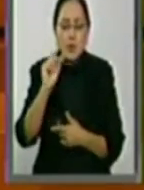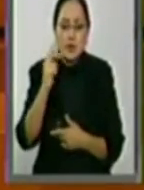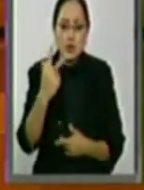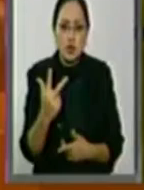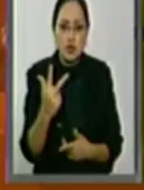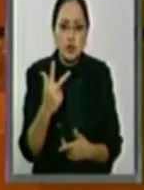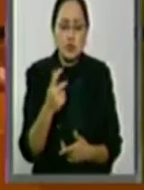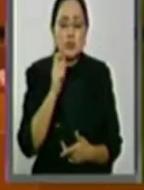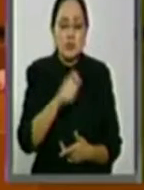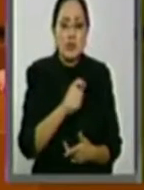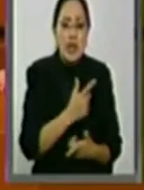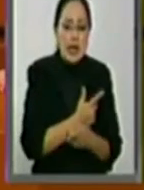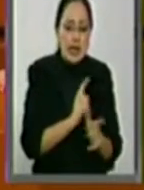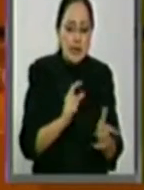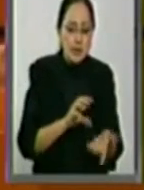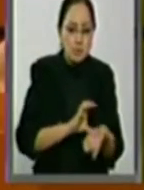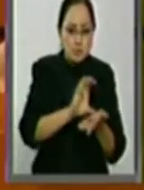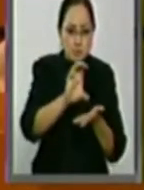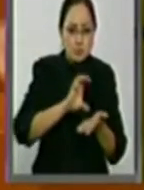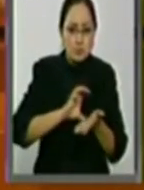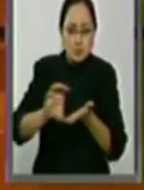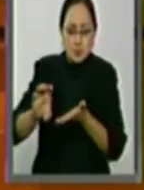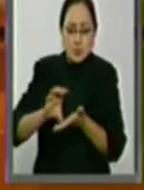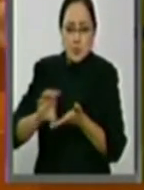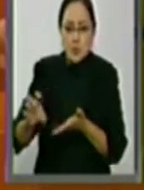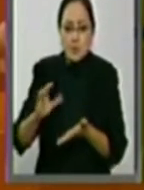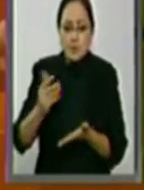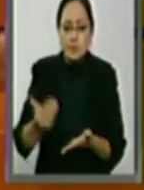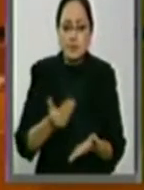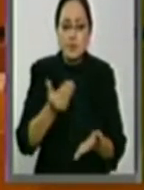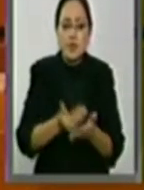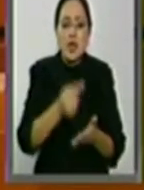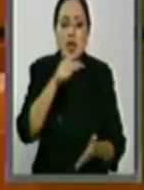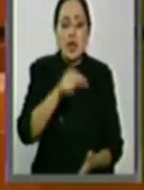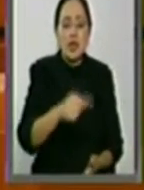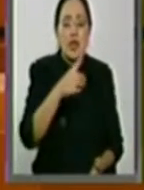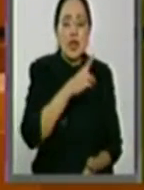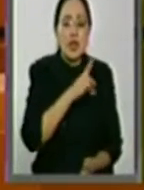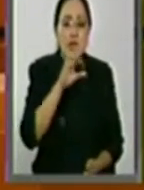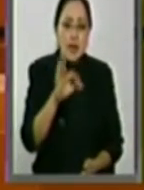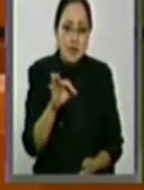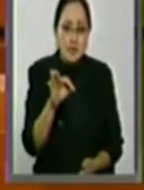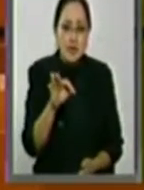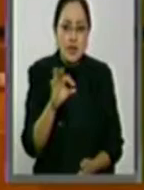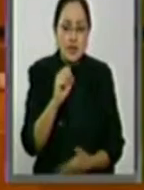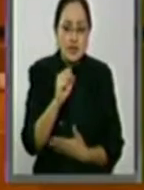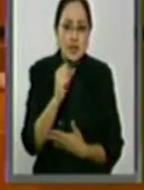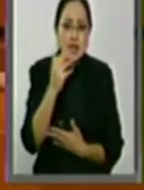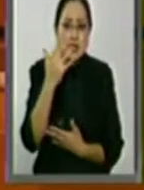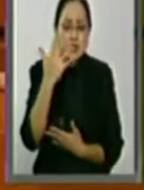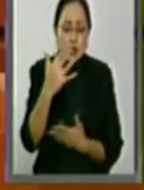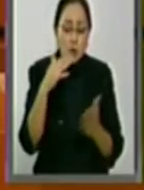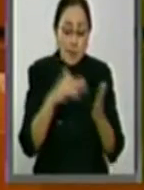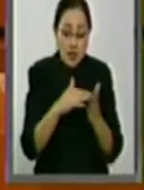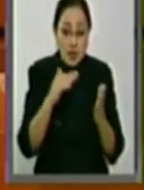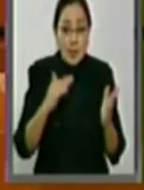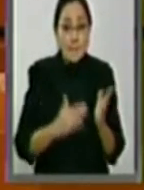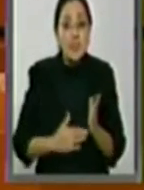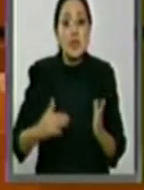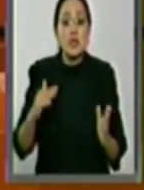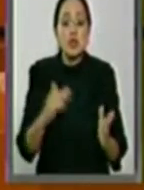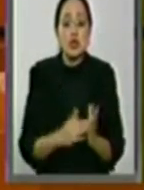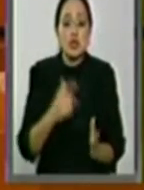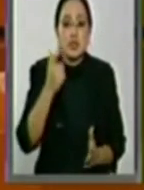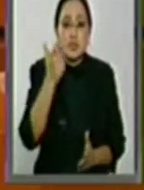es de libre disposición, otorgó al Distrito Federal 65,000 millones de pesos